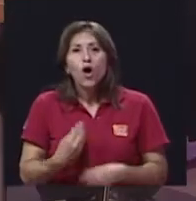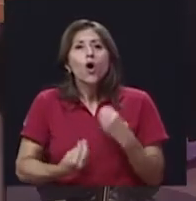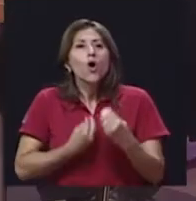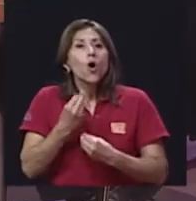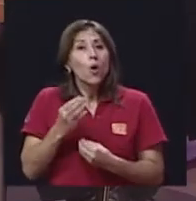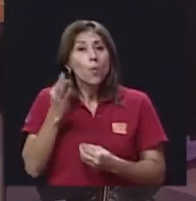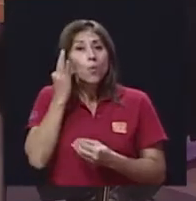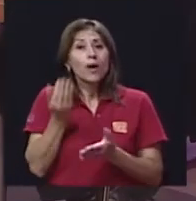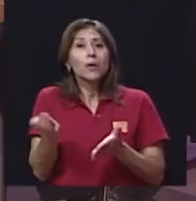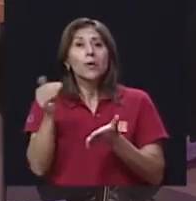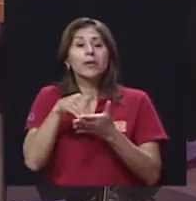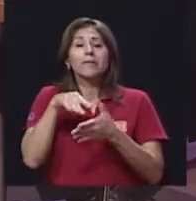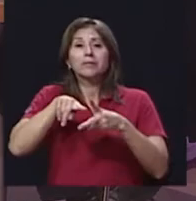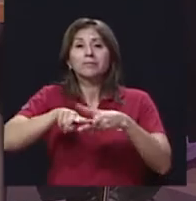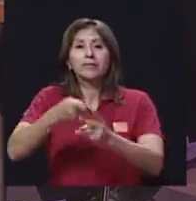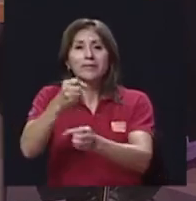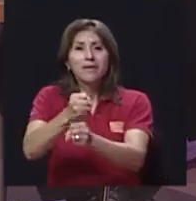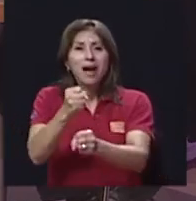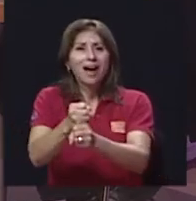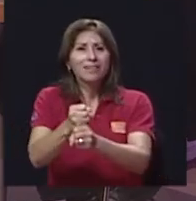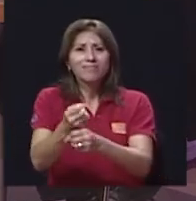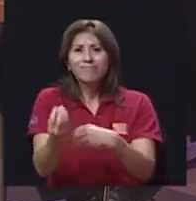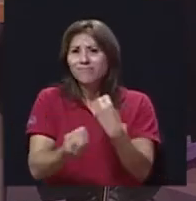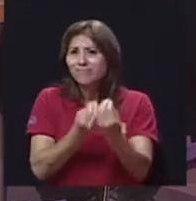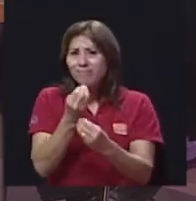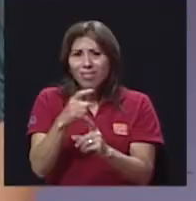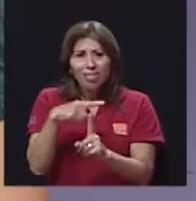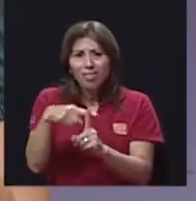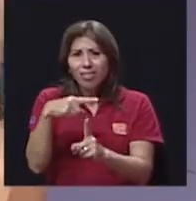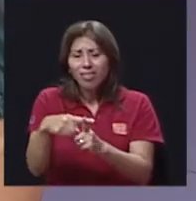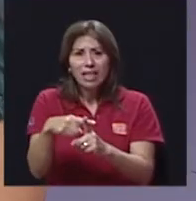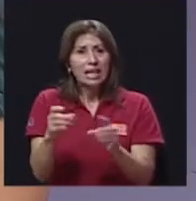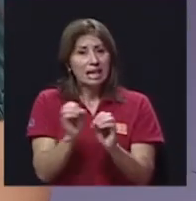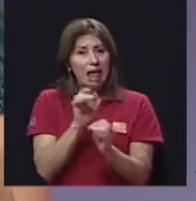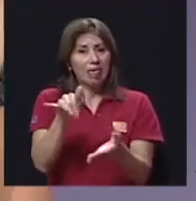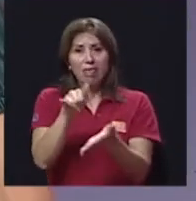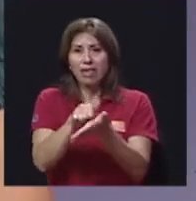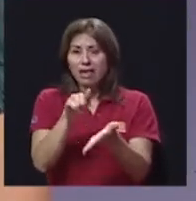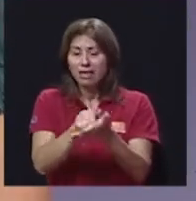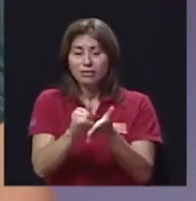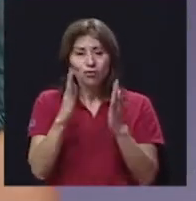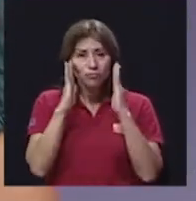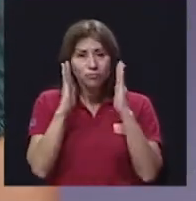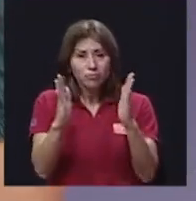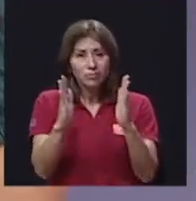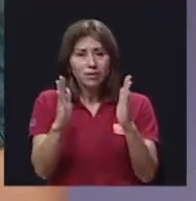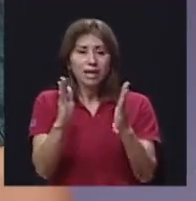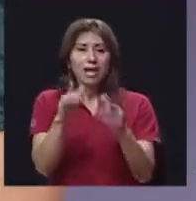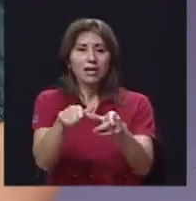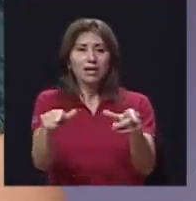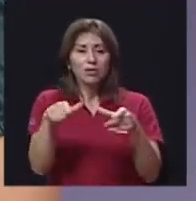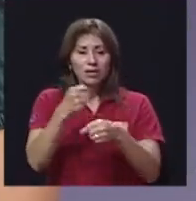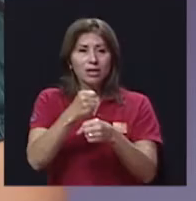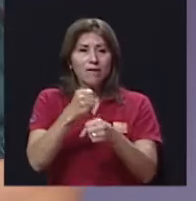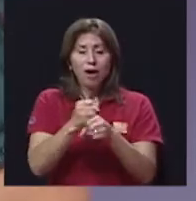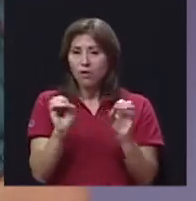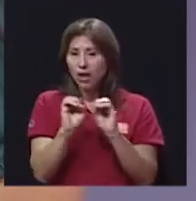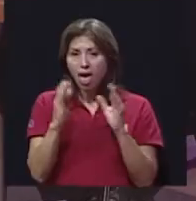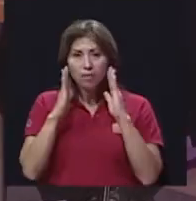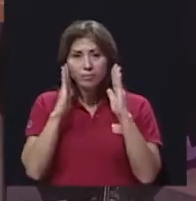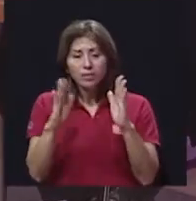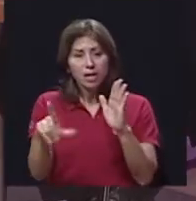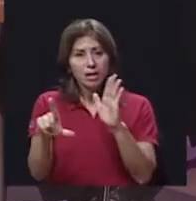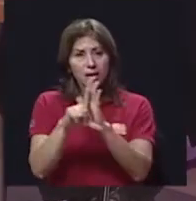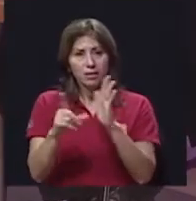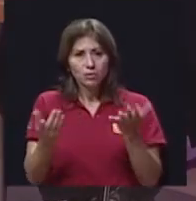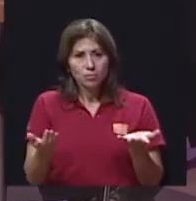en esas condiciones no ayuda para nada y nada de eso está contemplado en ni en los centros de trabajo y mucho menos de la legislación tal vez si podemos andar un